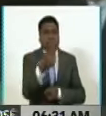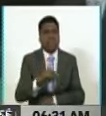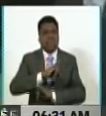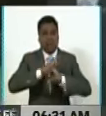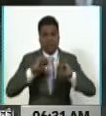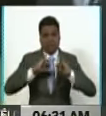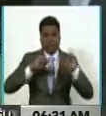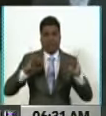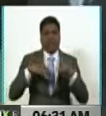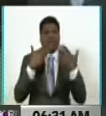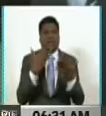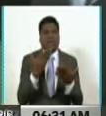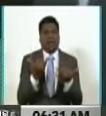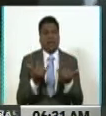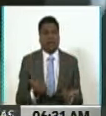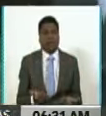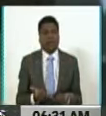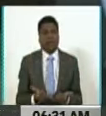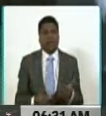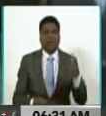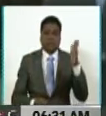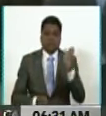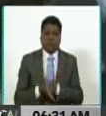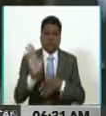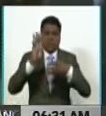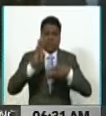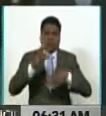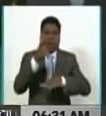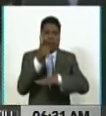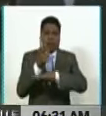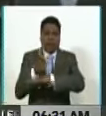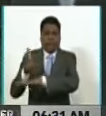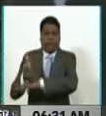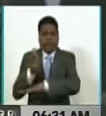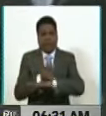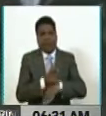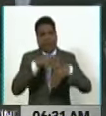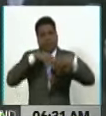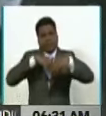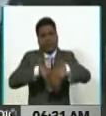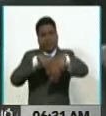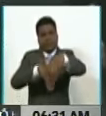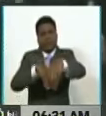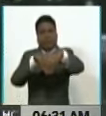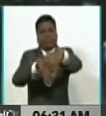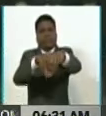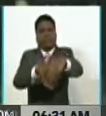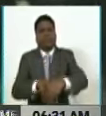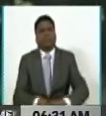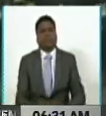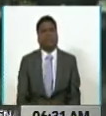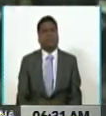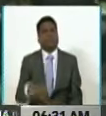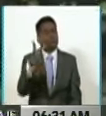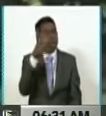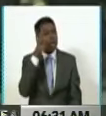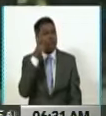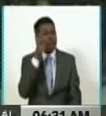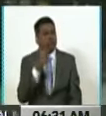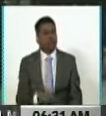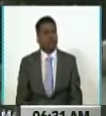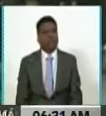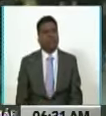a ir directamente a los próceres, al Paseo Monumental de los Próceres, para lo que va a ser el desfile cívico-militar. Vamos a escuchar el reporte de Andrea